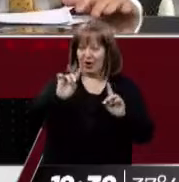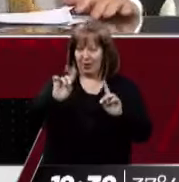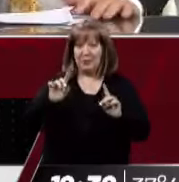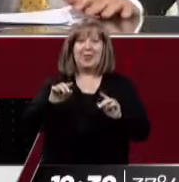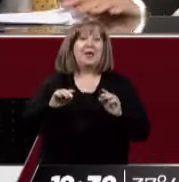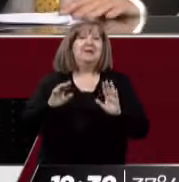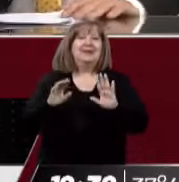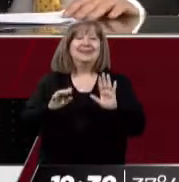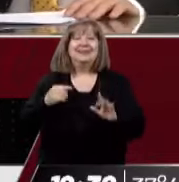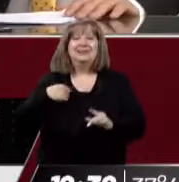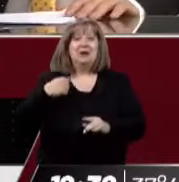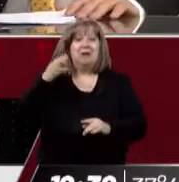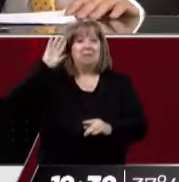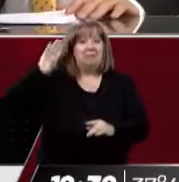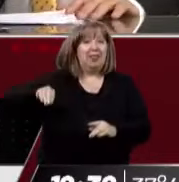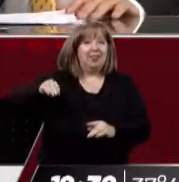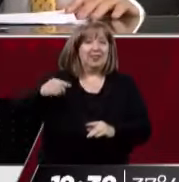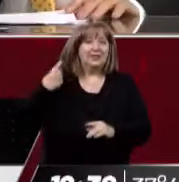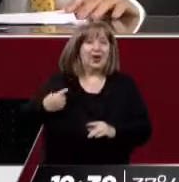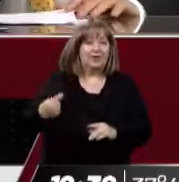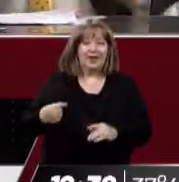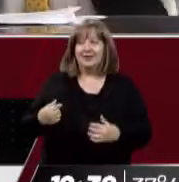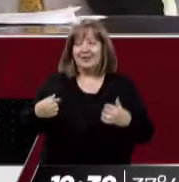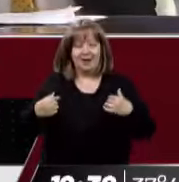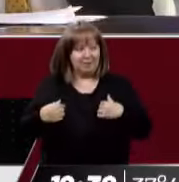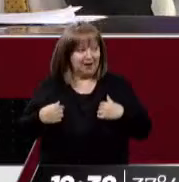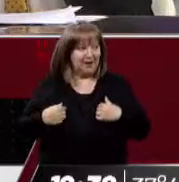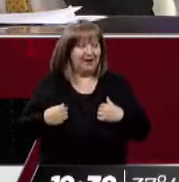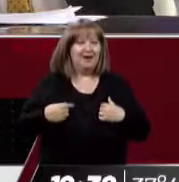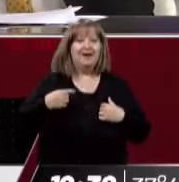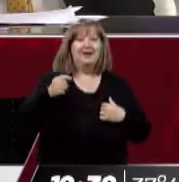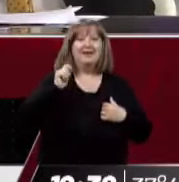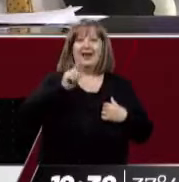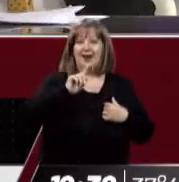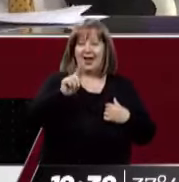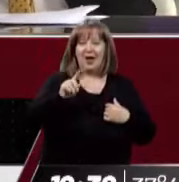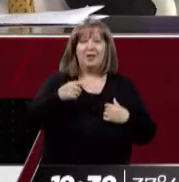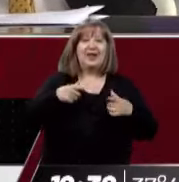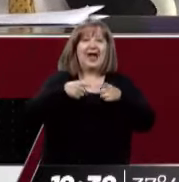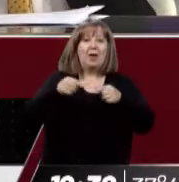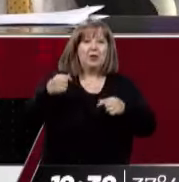¿vos querías participar de este segmento? No, si quieren me voy, si quieren, no hay de problema. De repente sentido... vamos a mostrar algo.